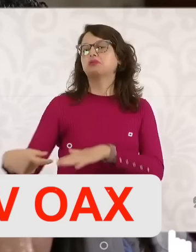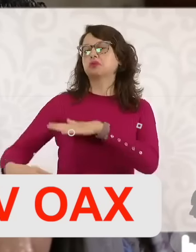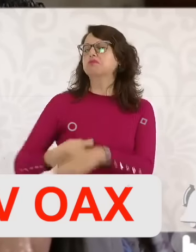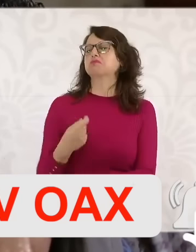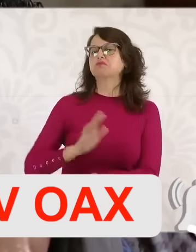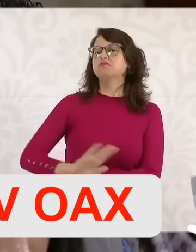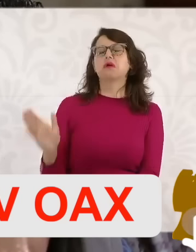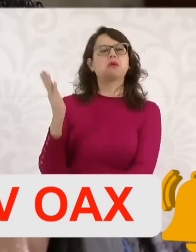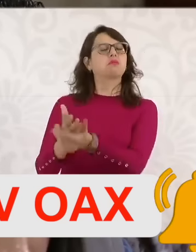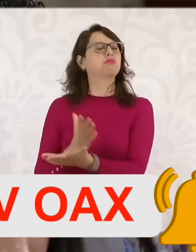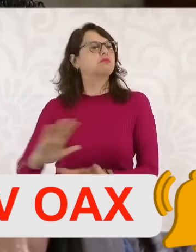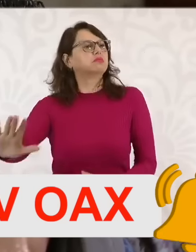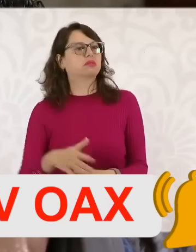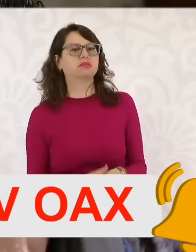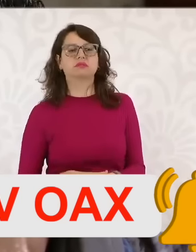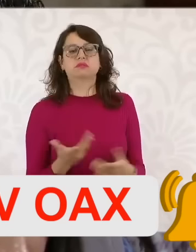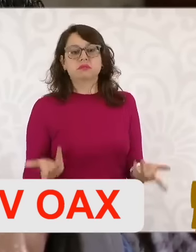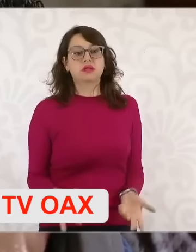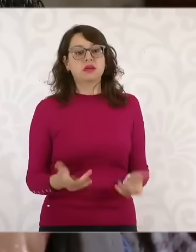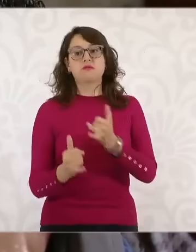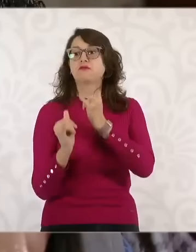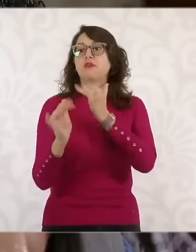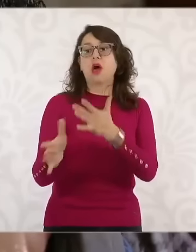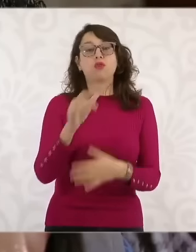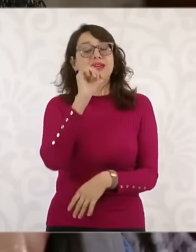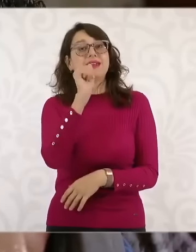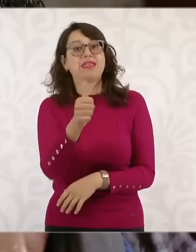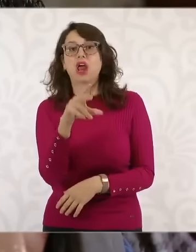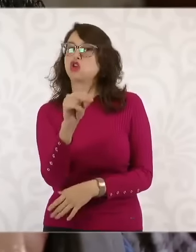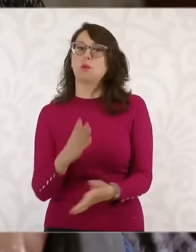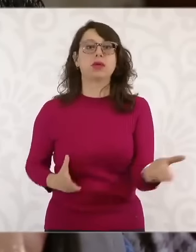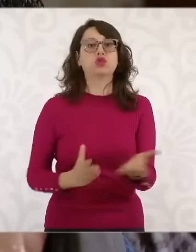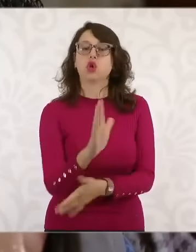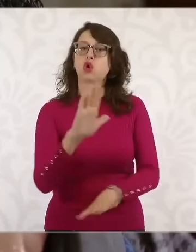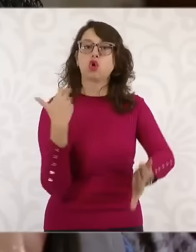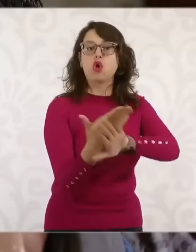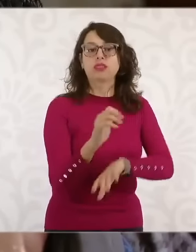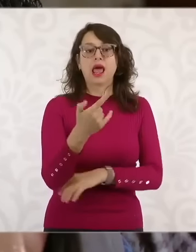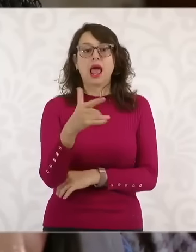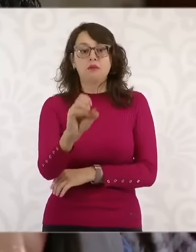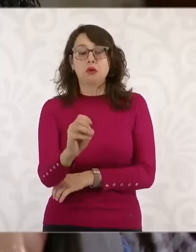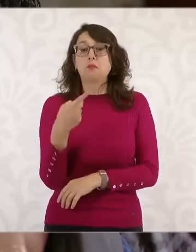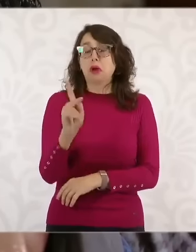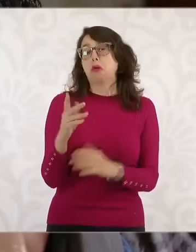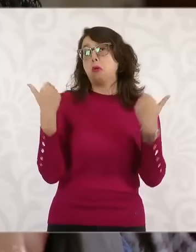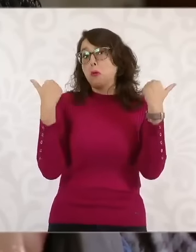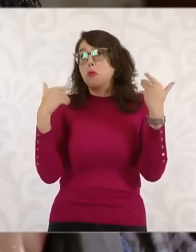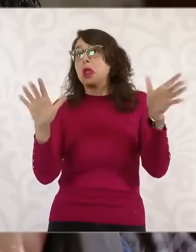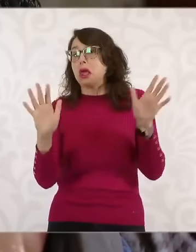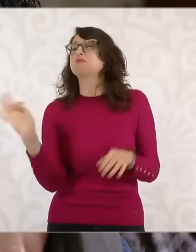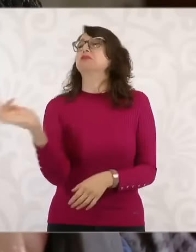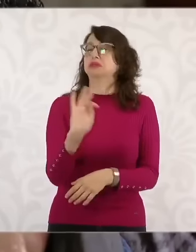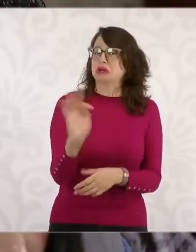propuestas que le hizo la oligarquía en aquel entonces y no se metió en las elecciones, pero si hubiera querido, pues hubieran